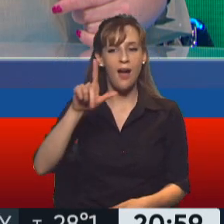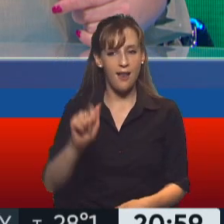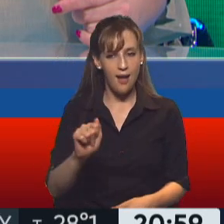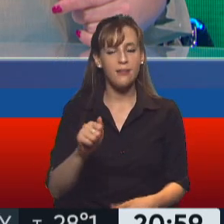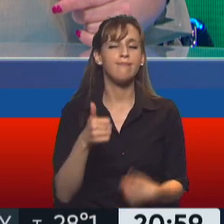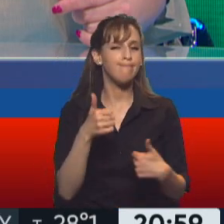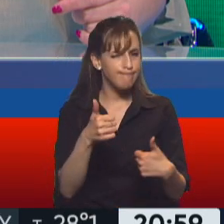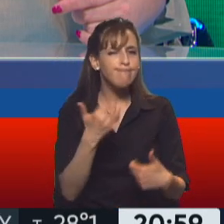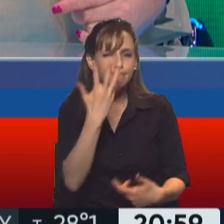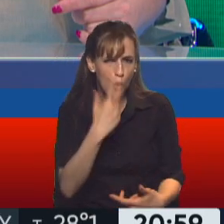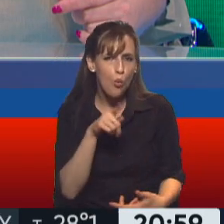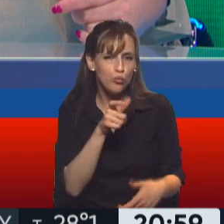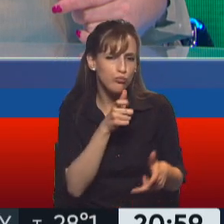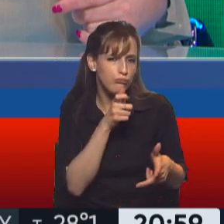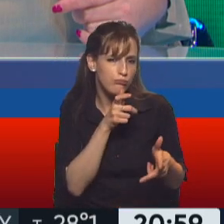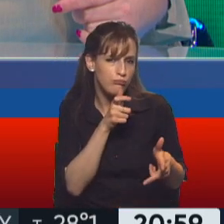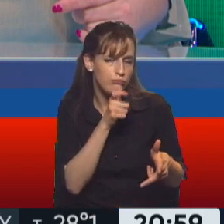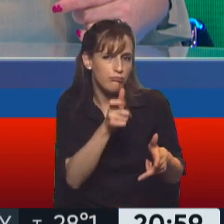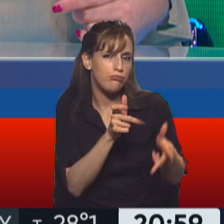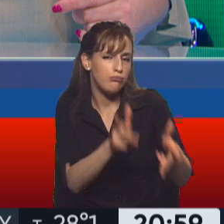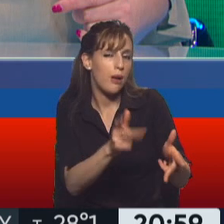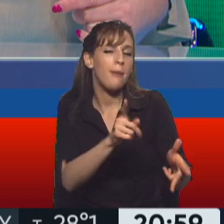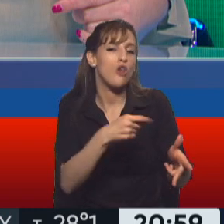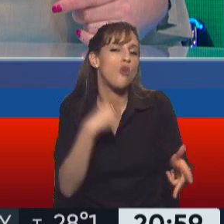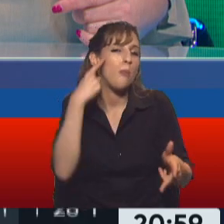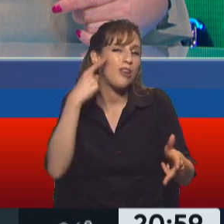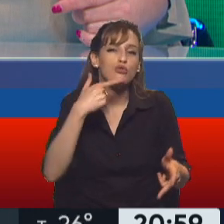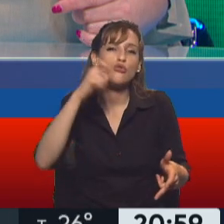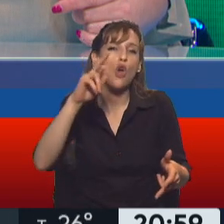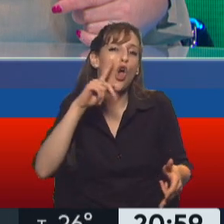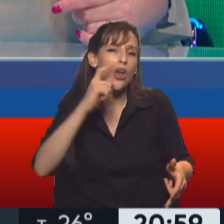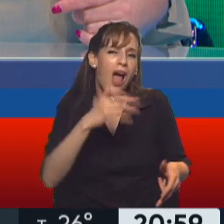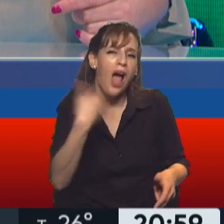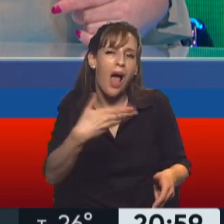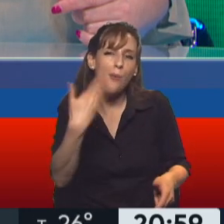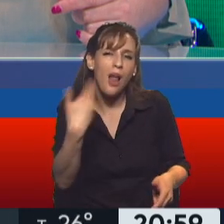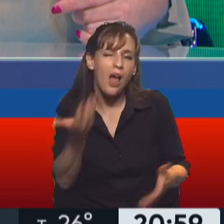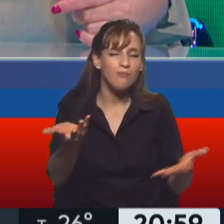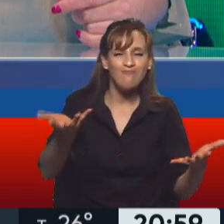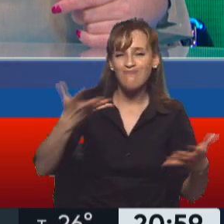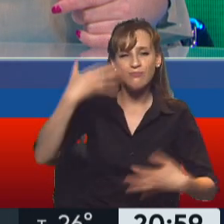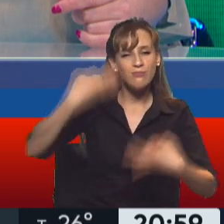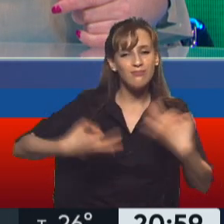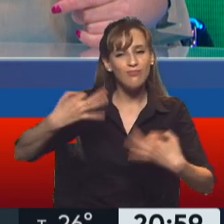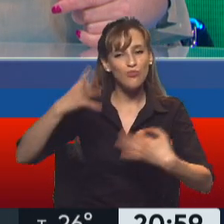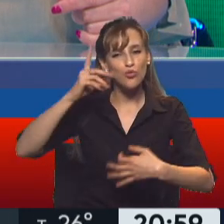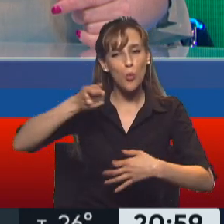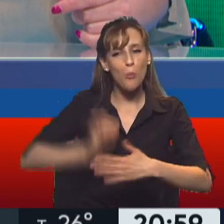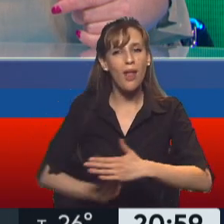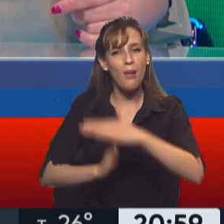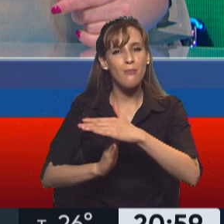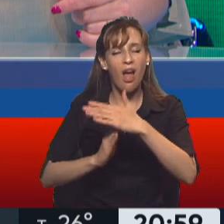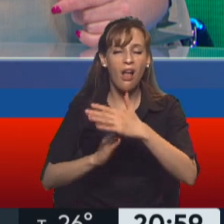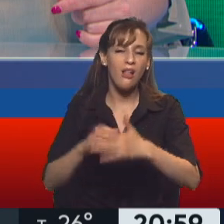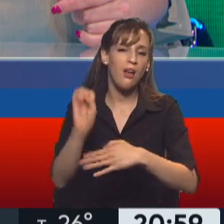la sensación que tengo es que nadie lo escucha a Martín Soria dentro de la Corte Suprema de Justicia, que no les importa escucharlo,